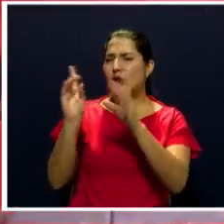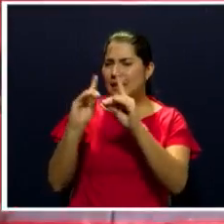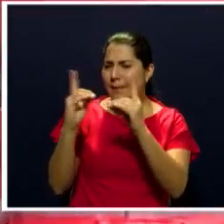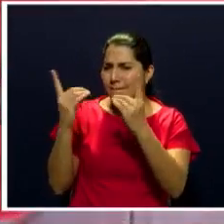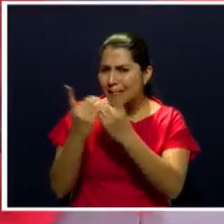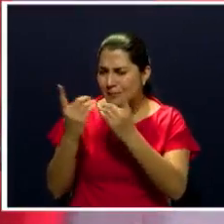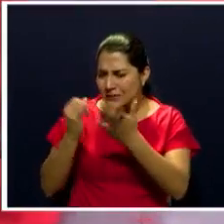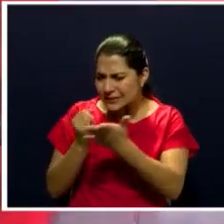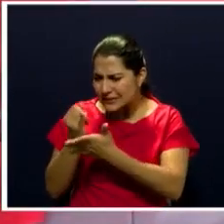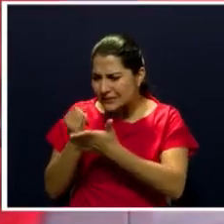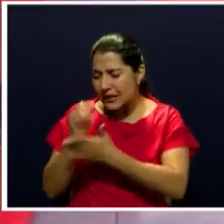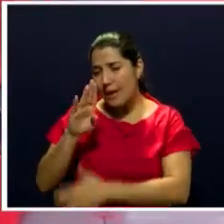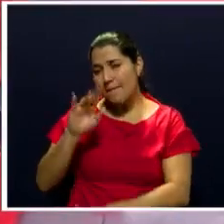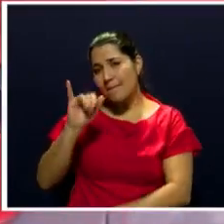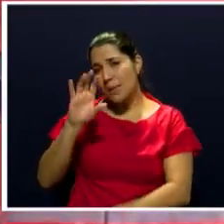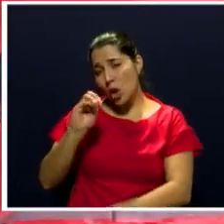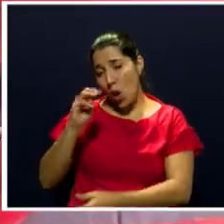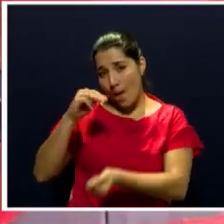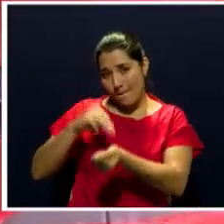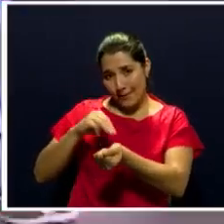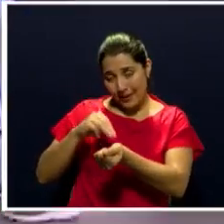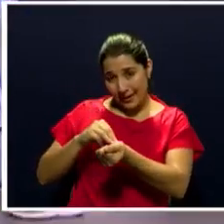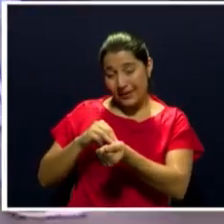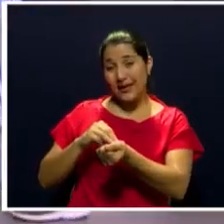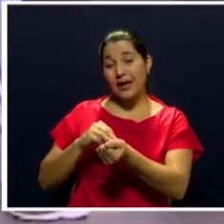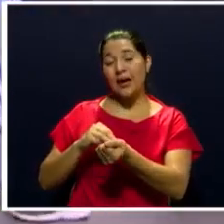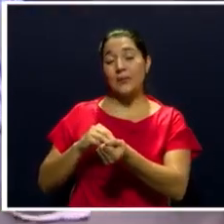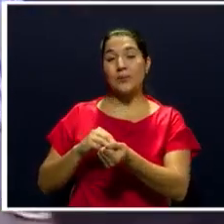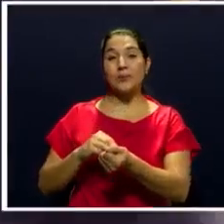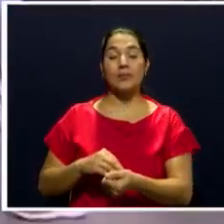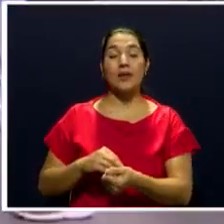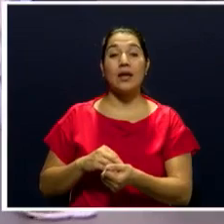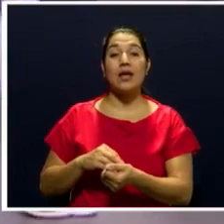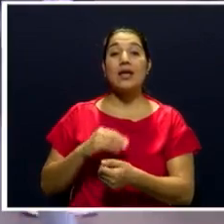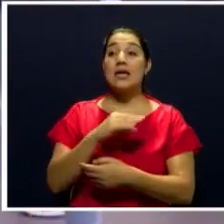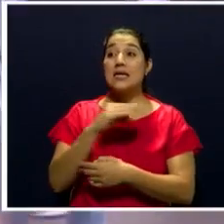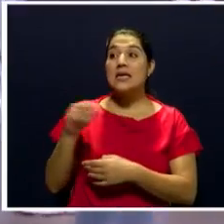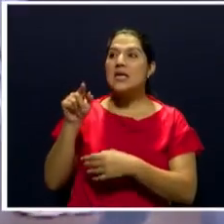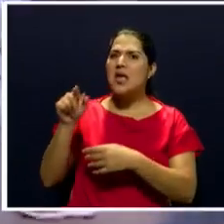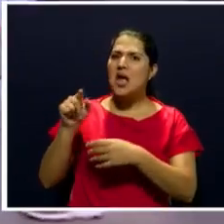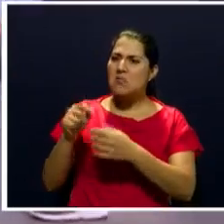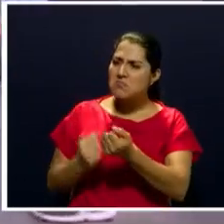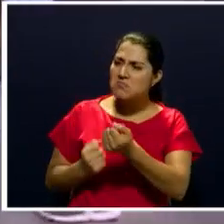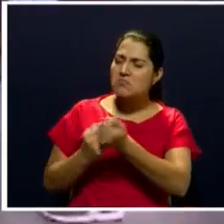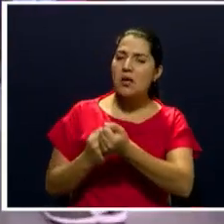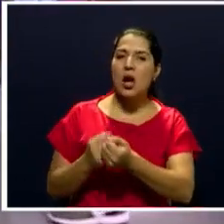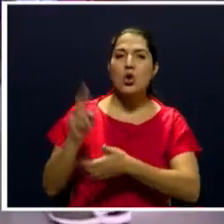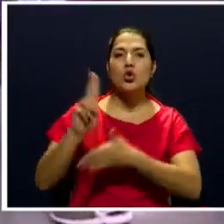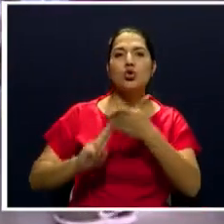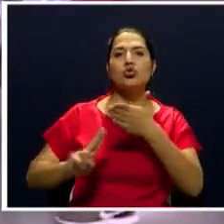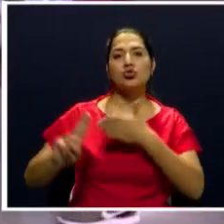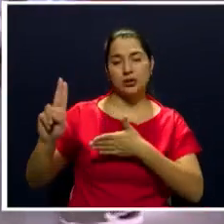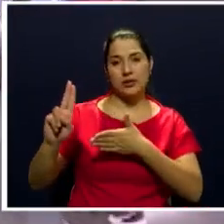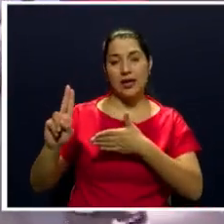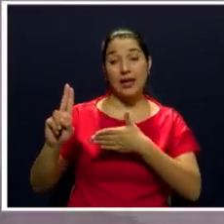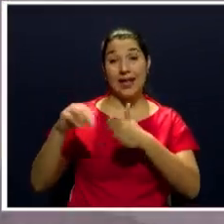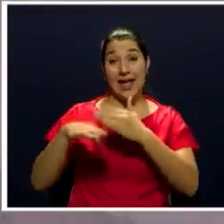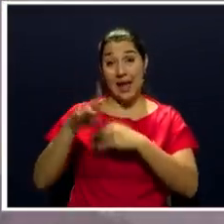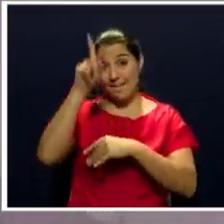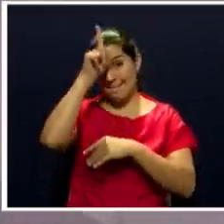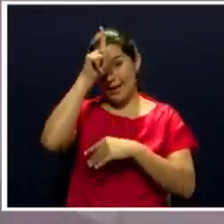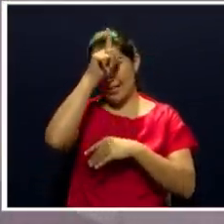Centro de Investigaciones Energéticas, Medioambientales y Tecnológicas, el cual se unió a la iniciativa de la Universidad Complutense de Madrid